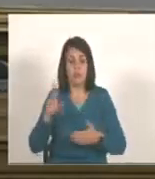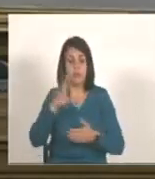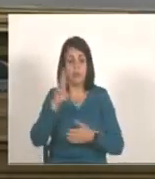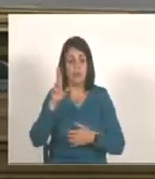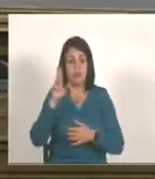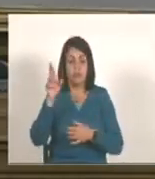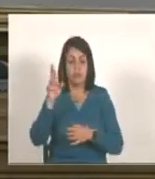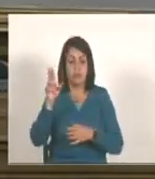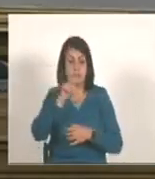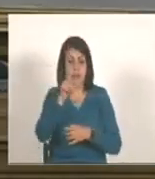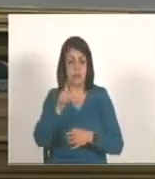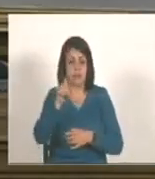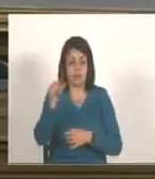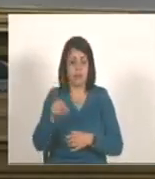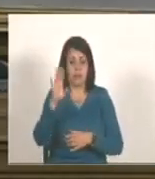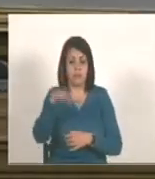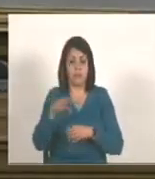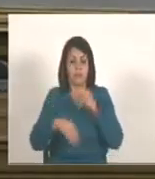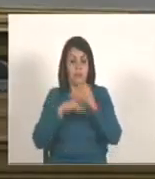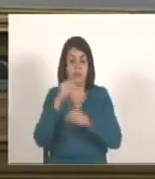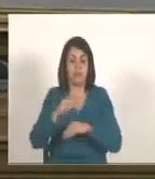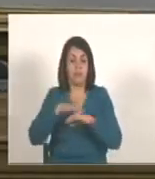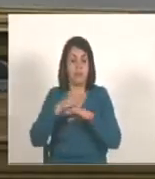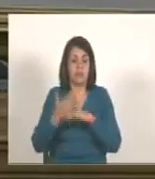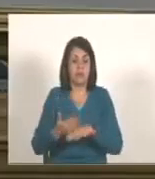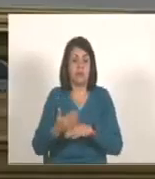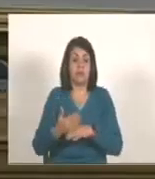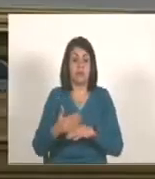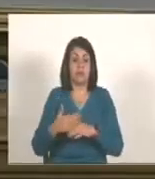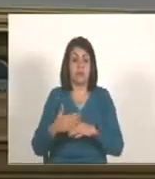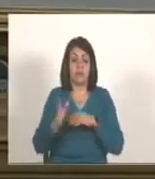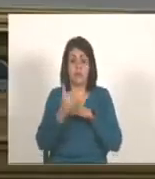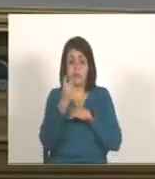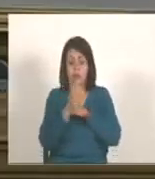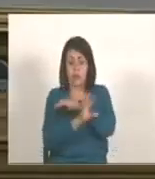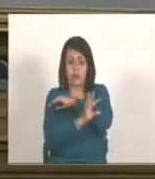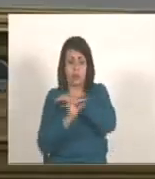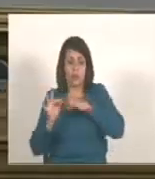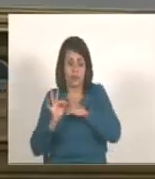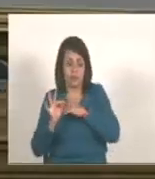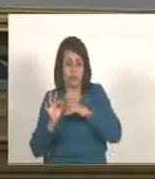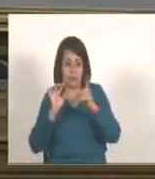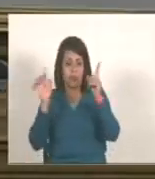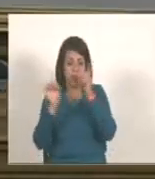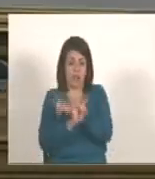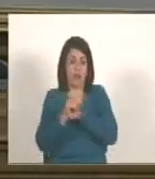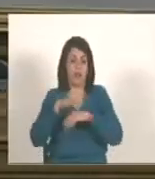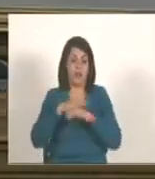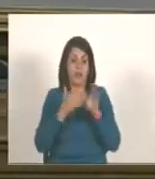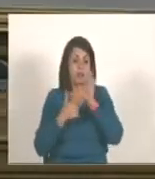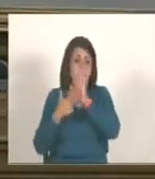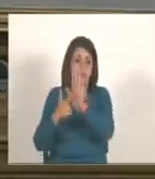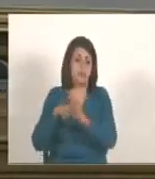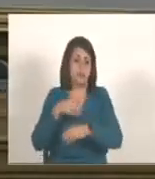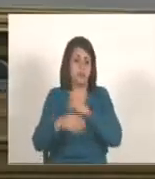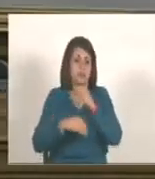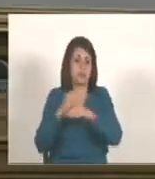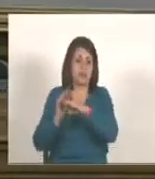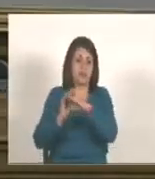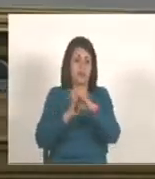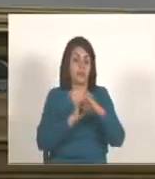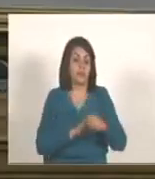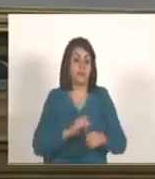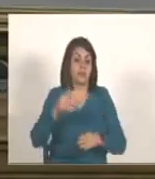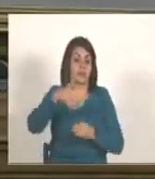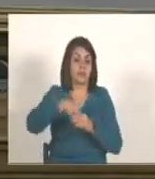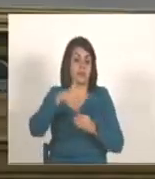República Cooperativa de Guyana en aguas por delimitar, con la modificación presentada que incluye la convocatoria